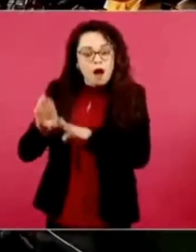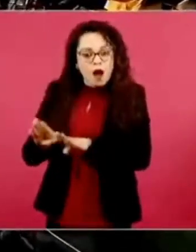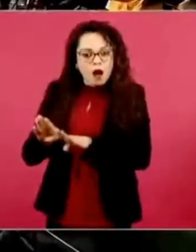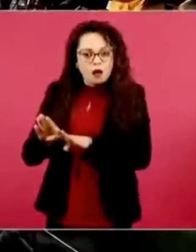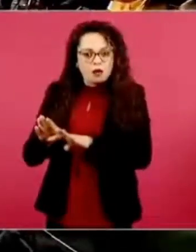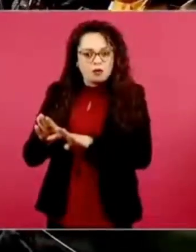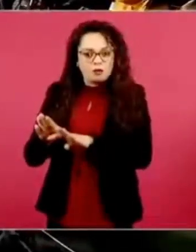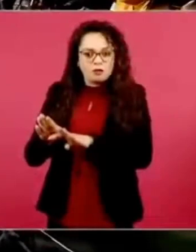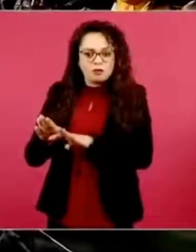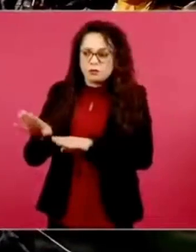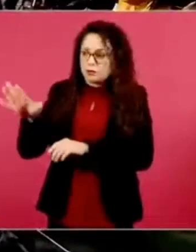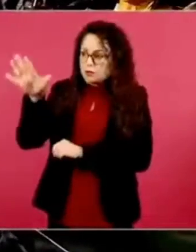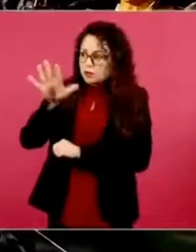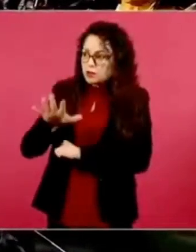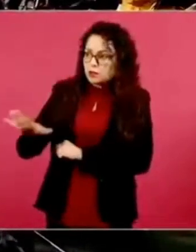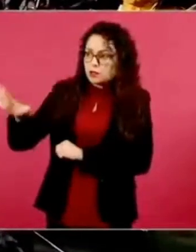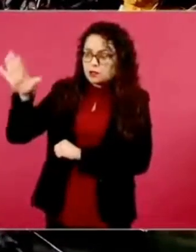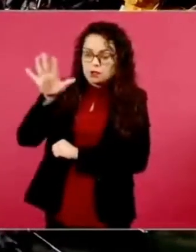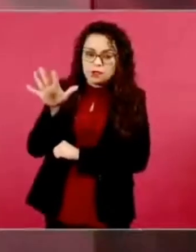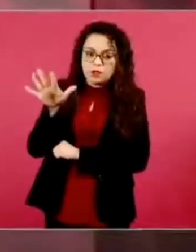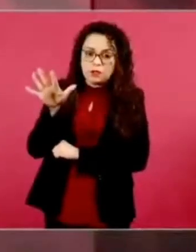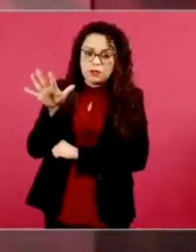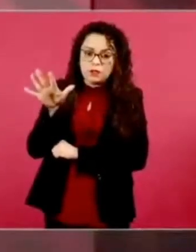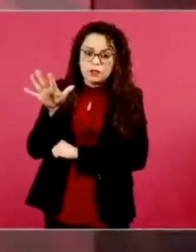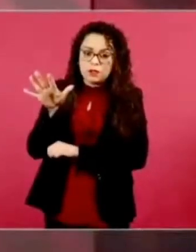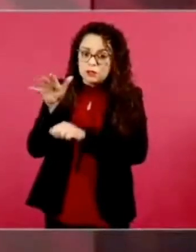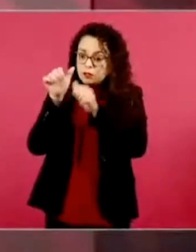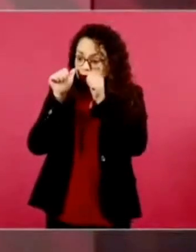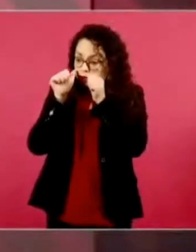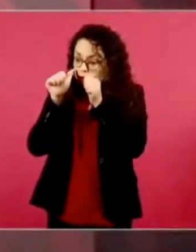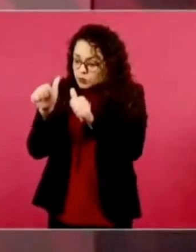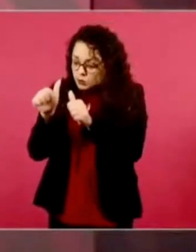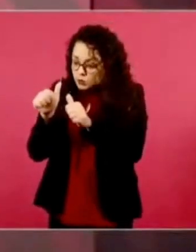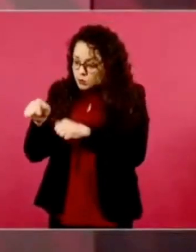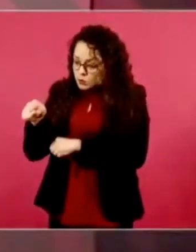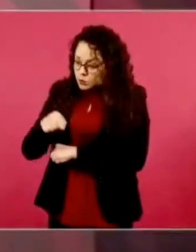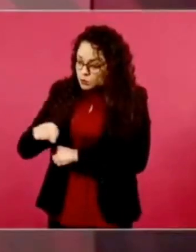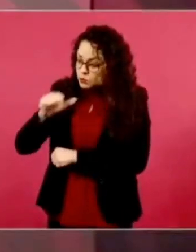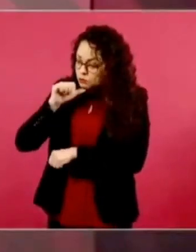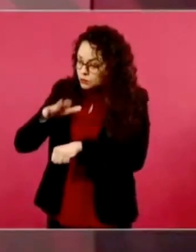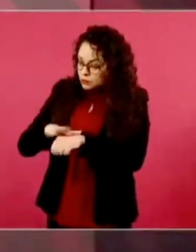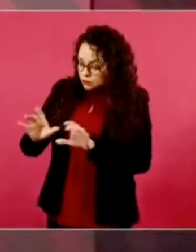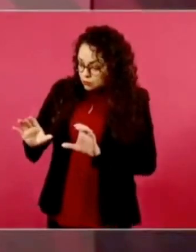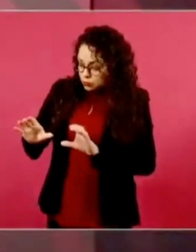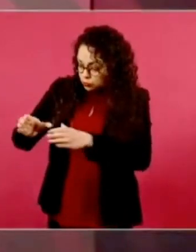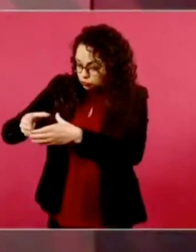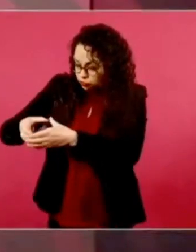intelectuales al servicio de la oligarquía y de la corrupción.